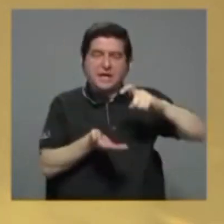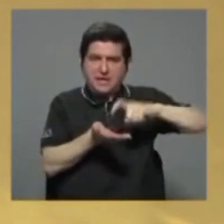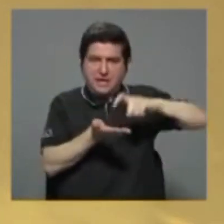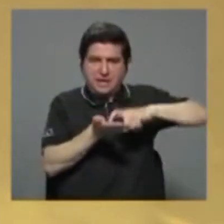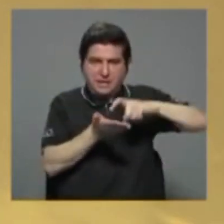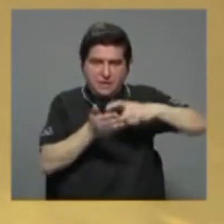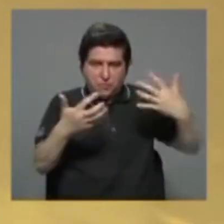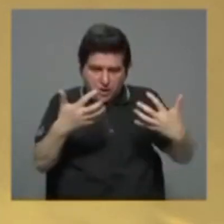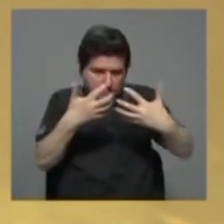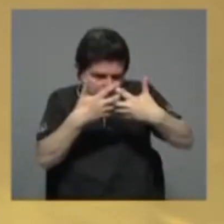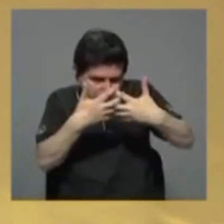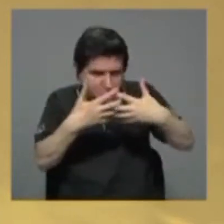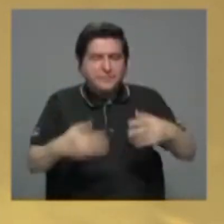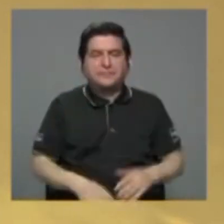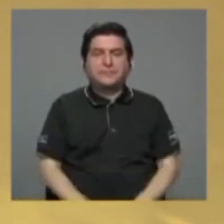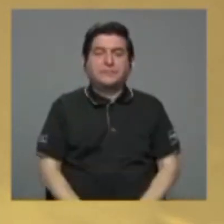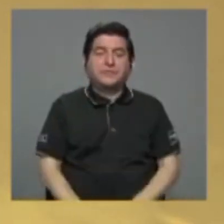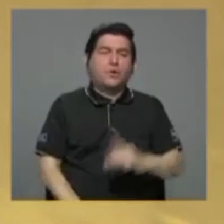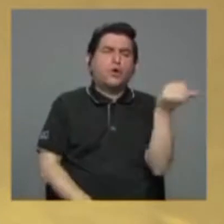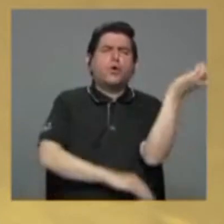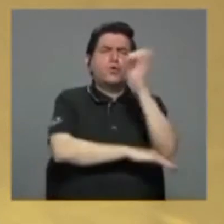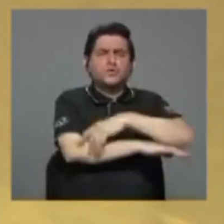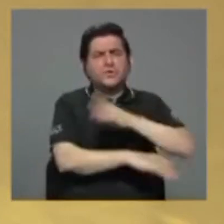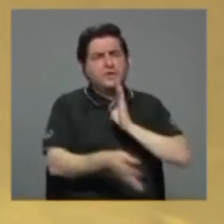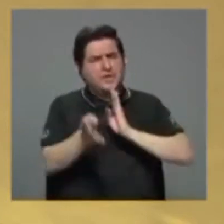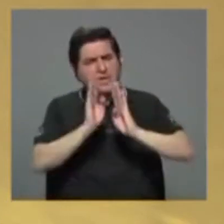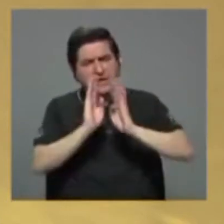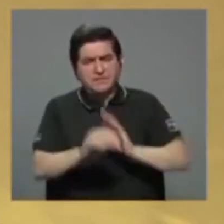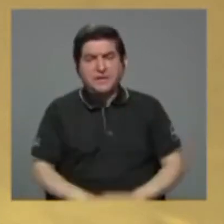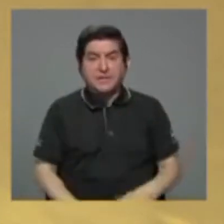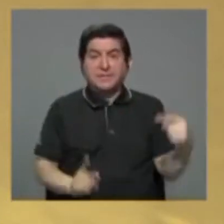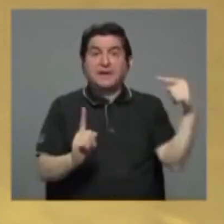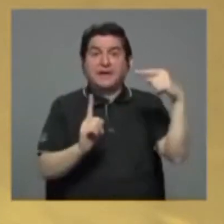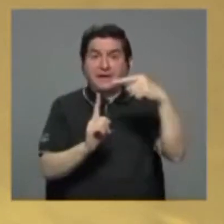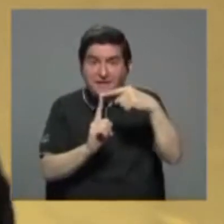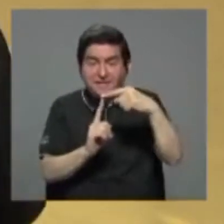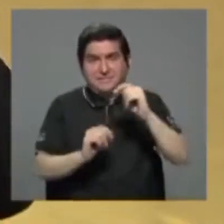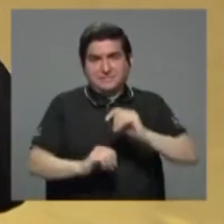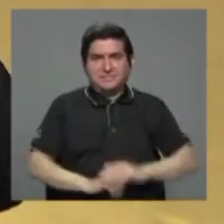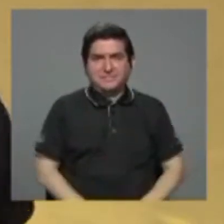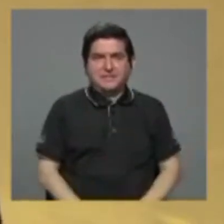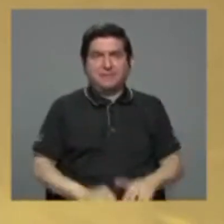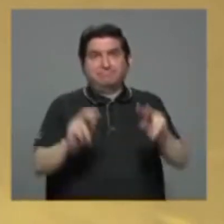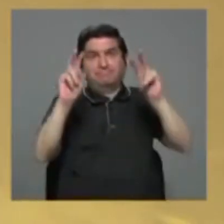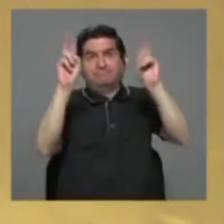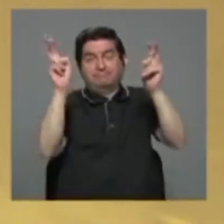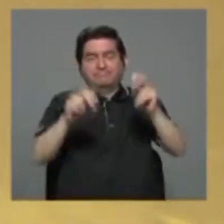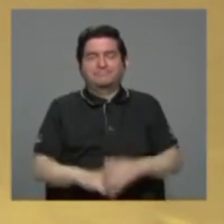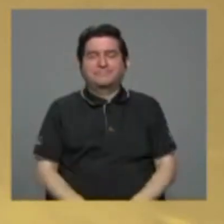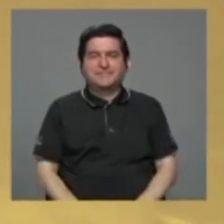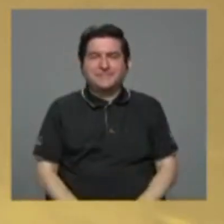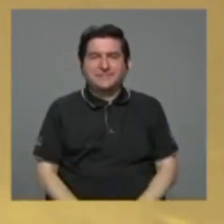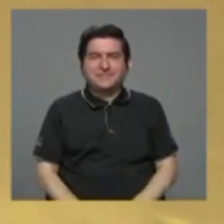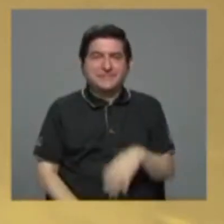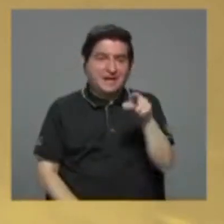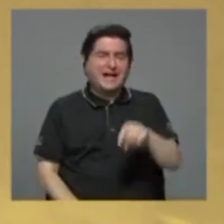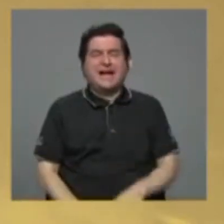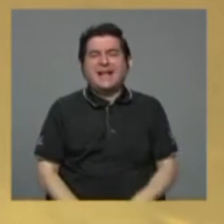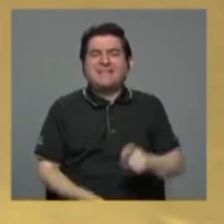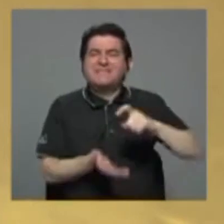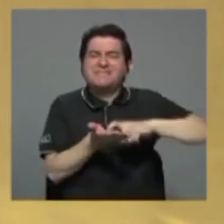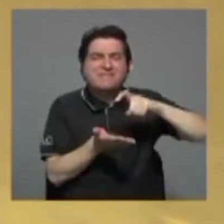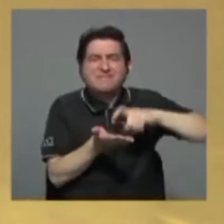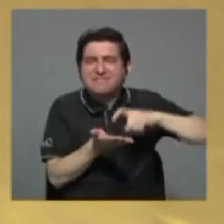endeudamiento. Y el otro día me platicaron que hasta los, comillas, perros amarrados que